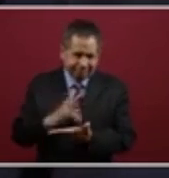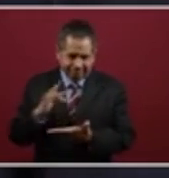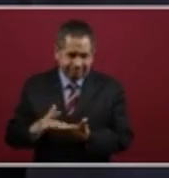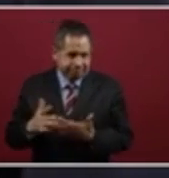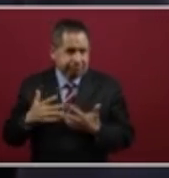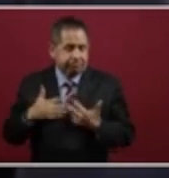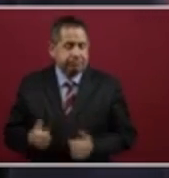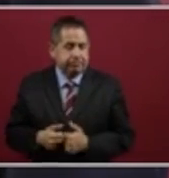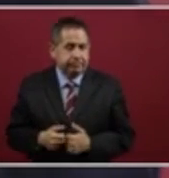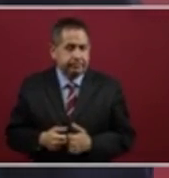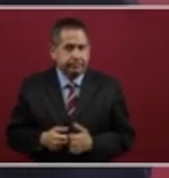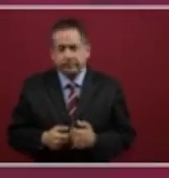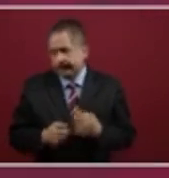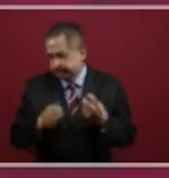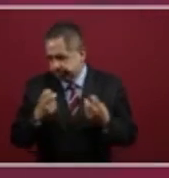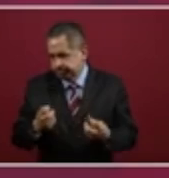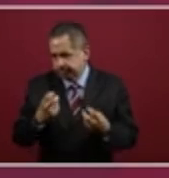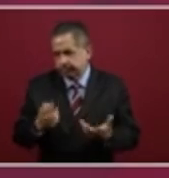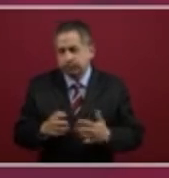Por eso